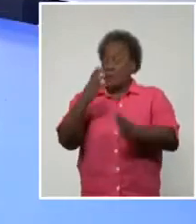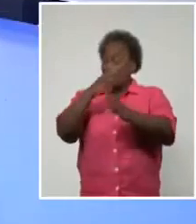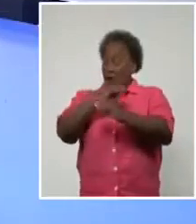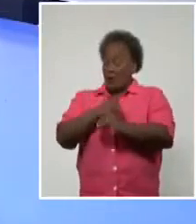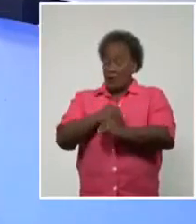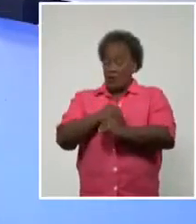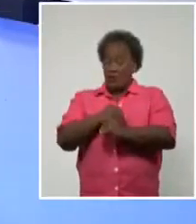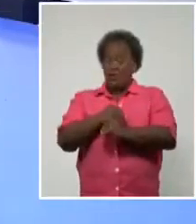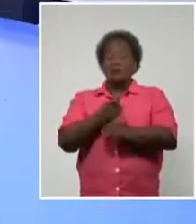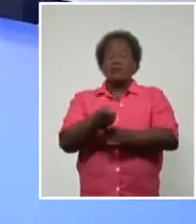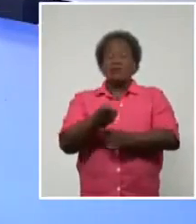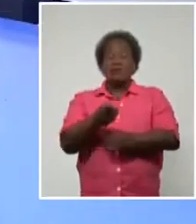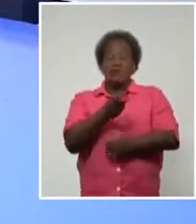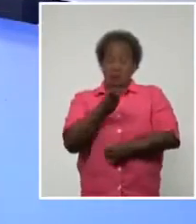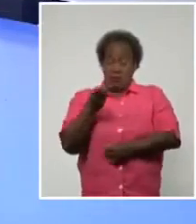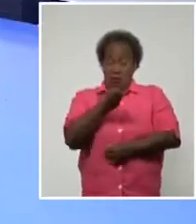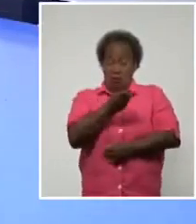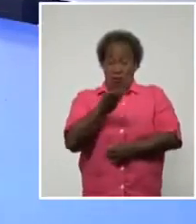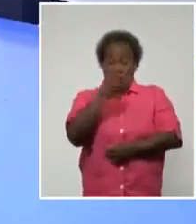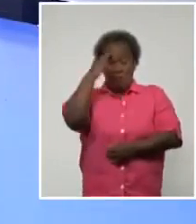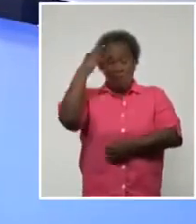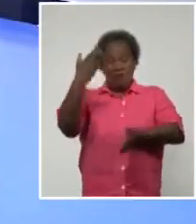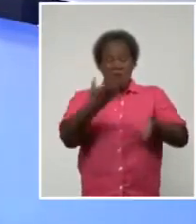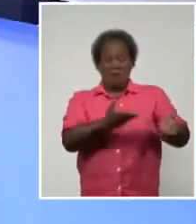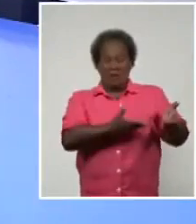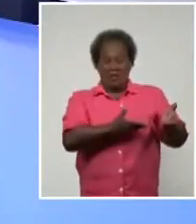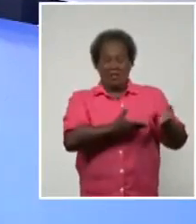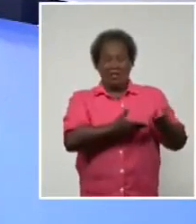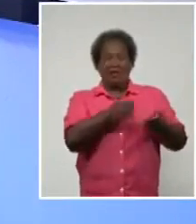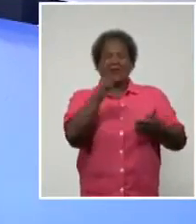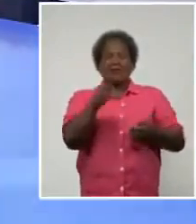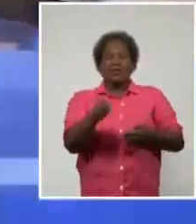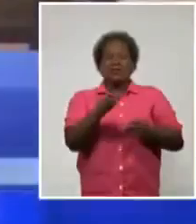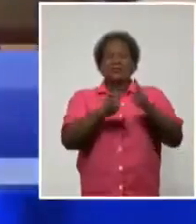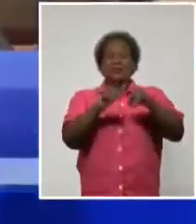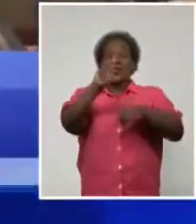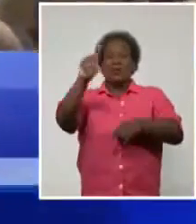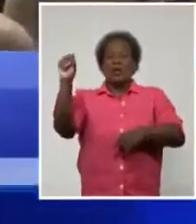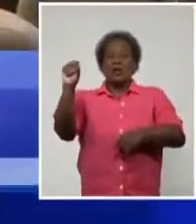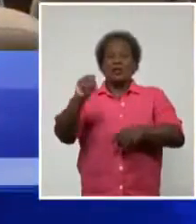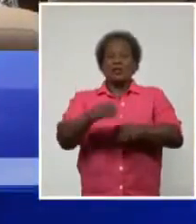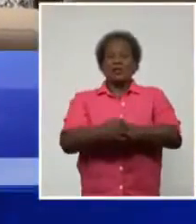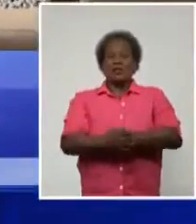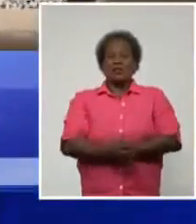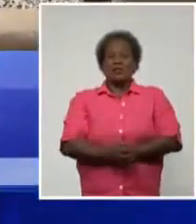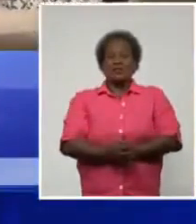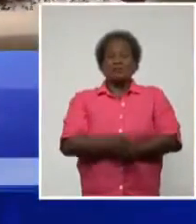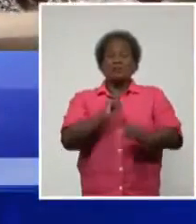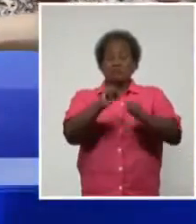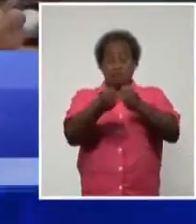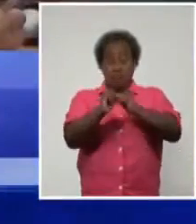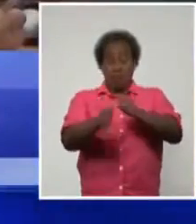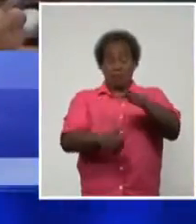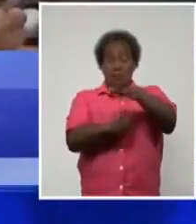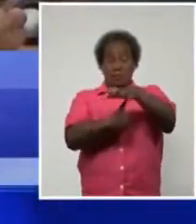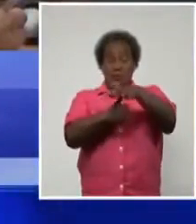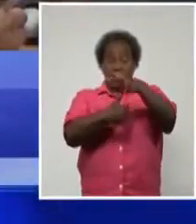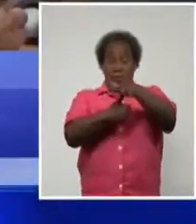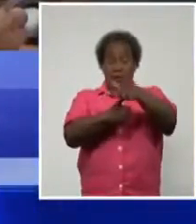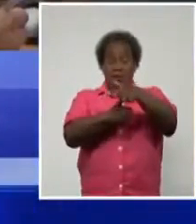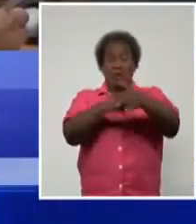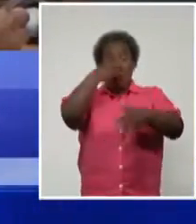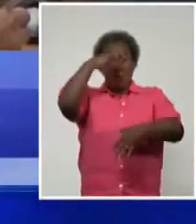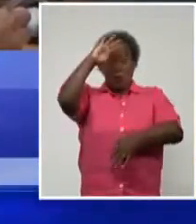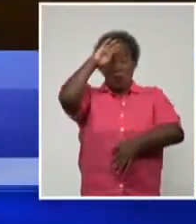Serrano y Giselle Filiutelles, les damos la bienvenida. De inmediato nuestros titulares. Chequea presidente cubano comportamiento